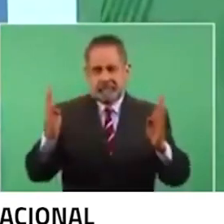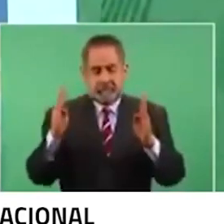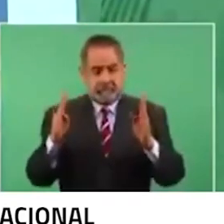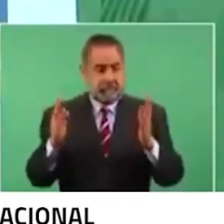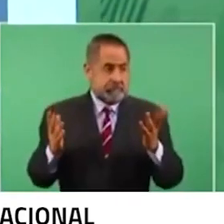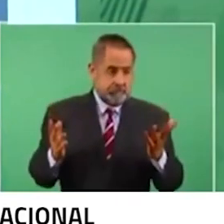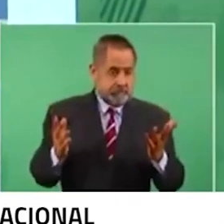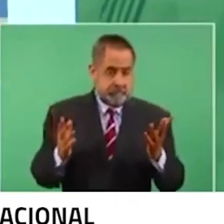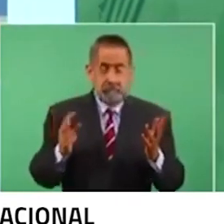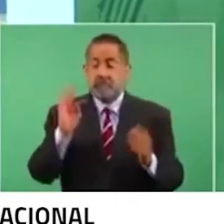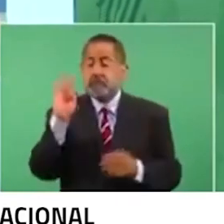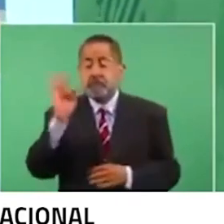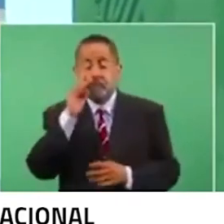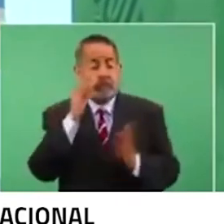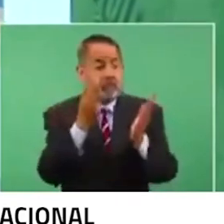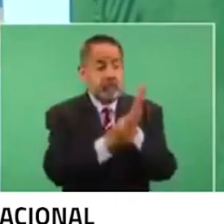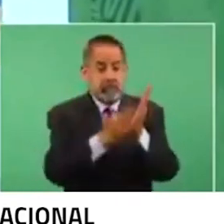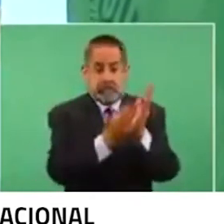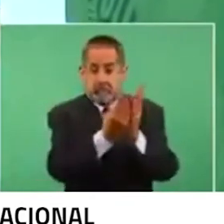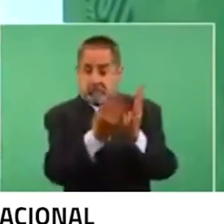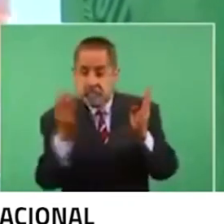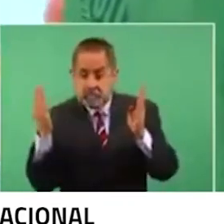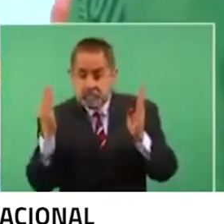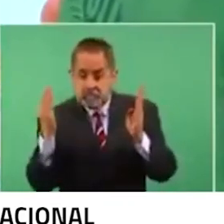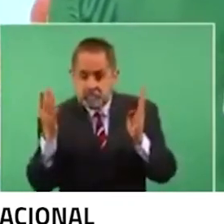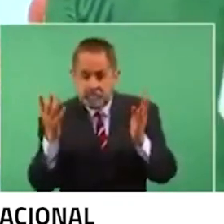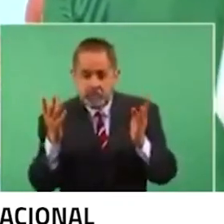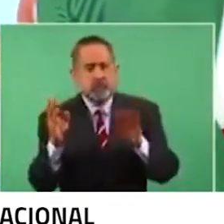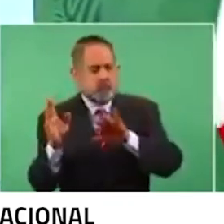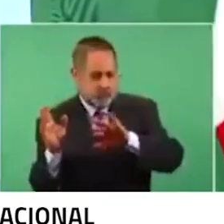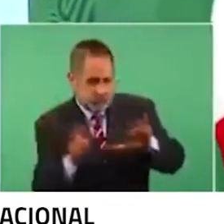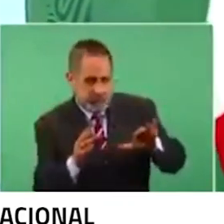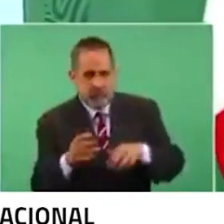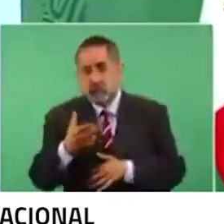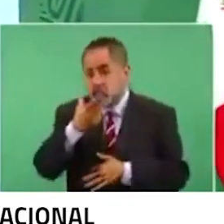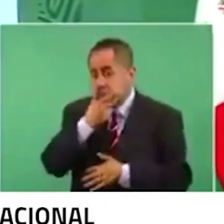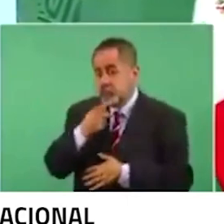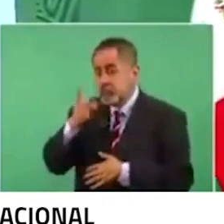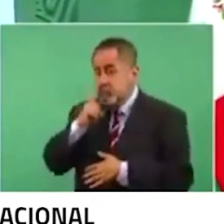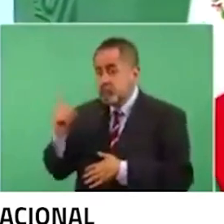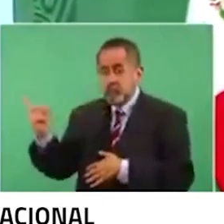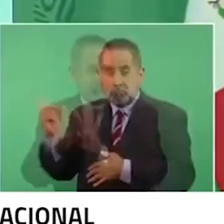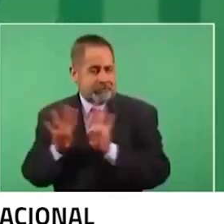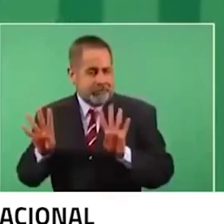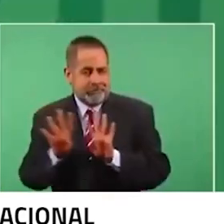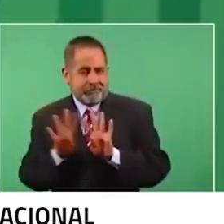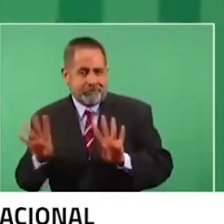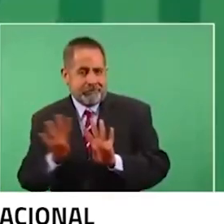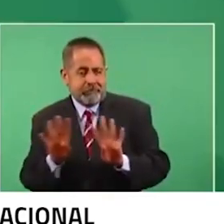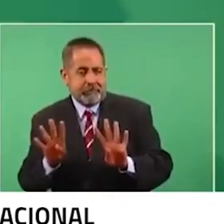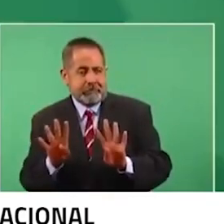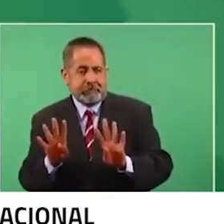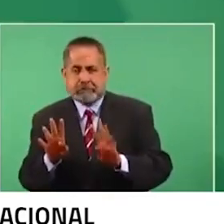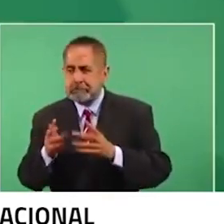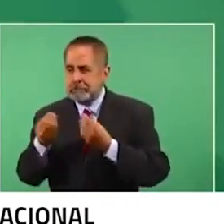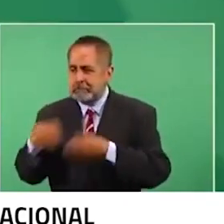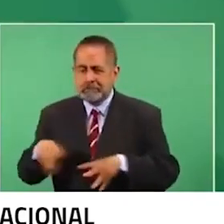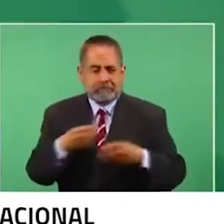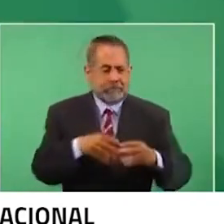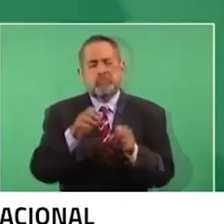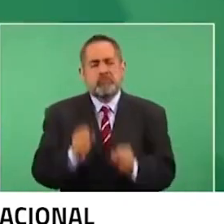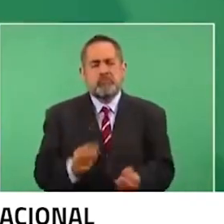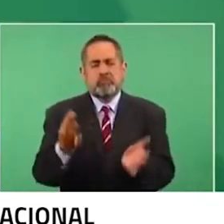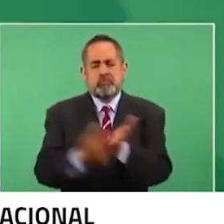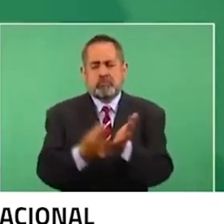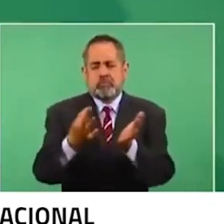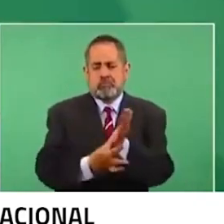a ganaderos mujeres u hombres frente a frente entonces es prevenir